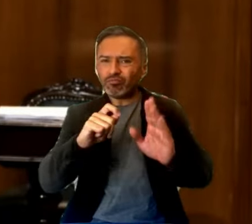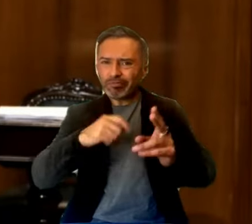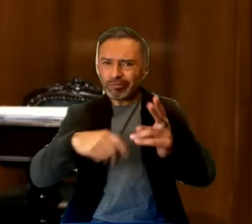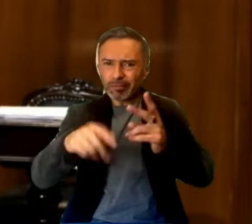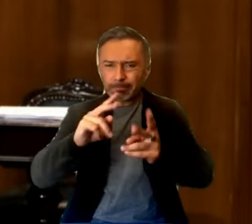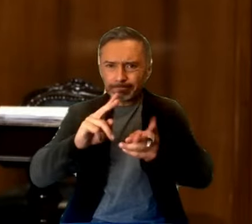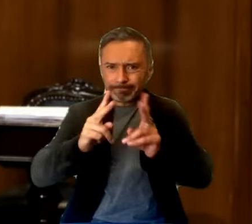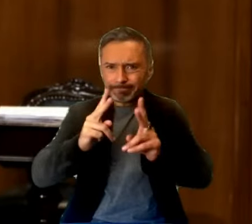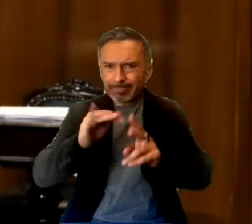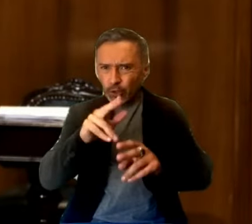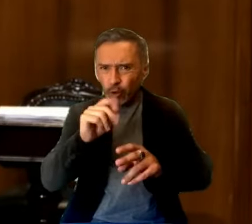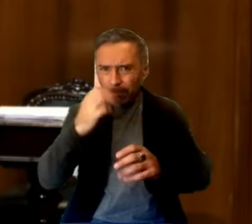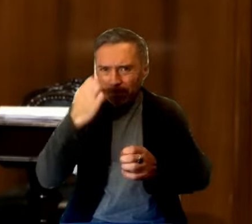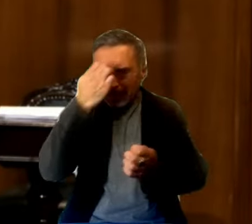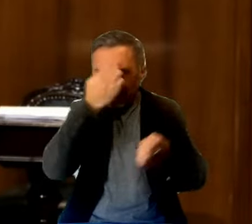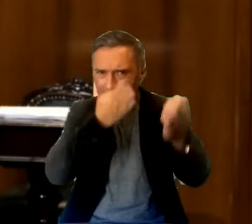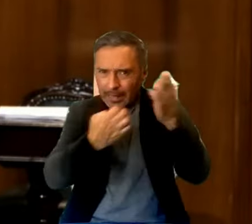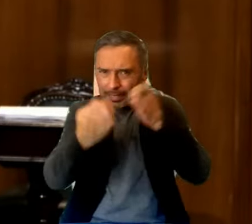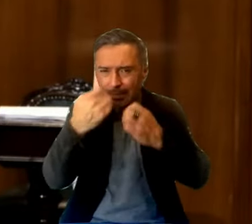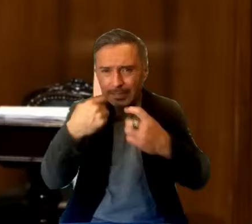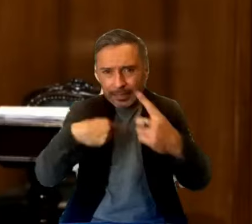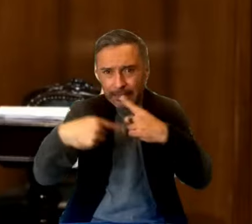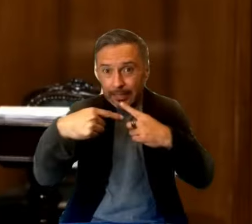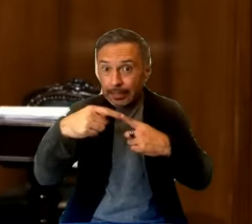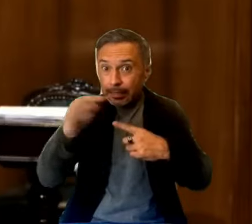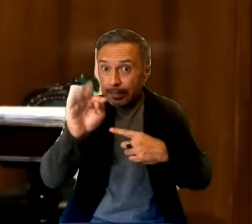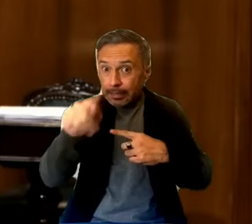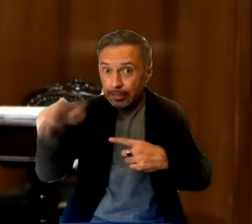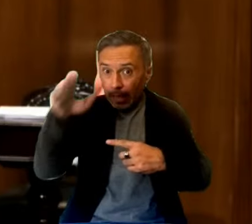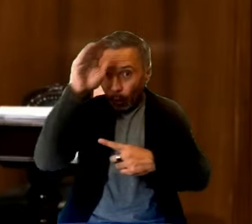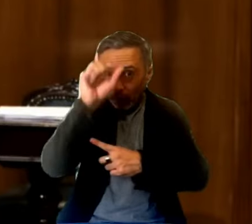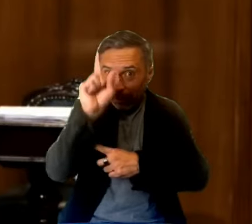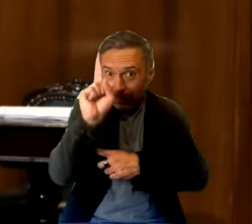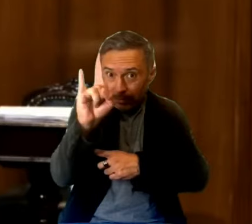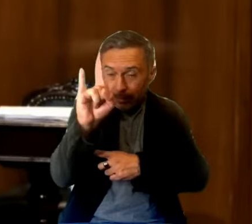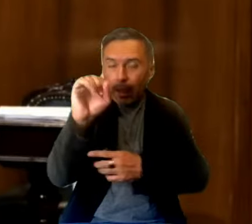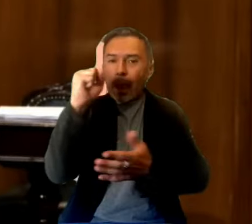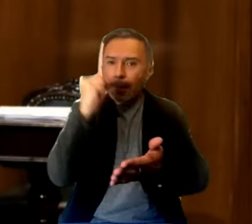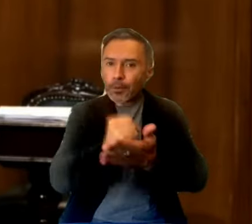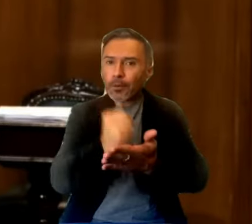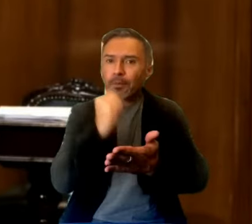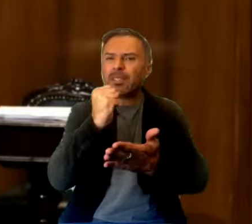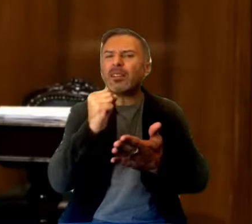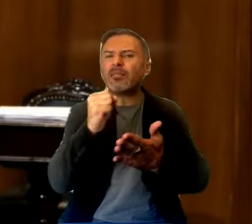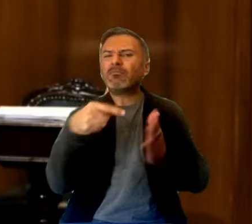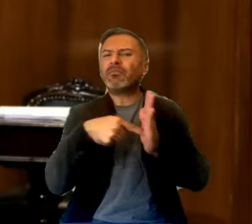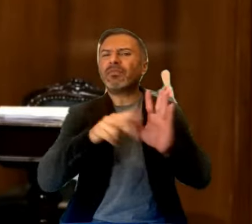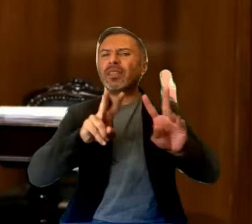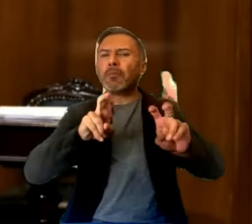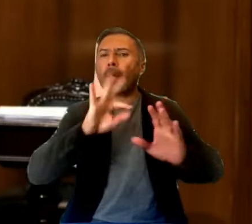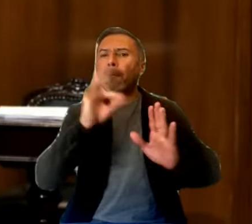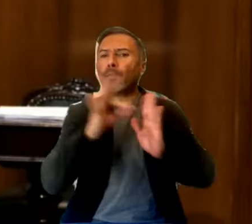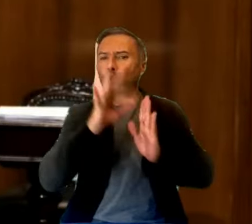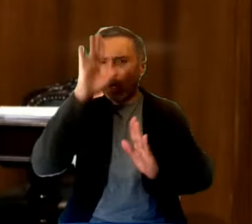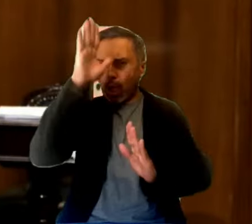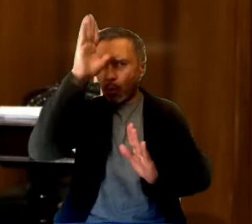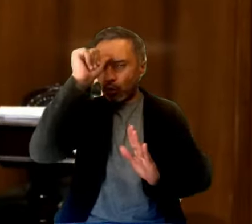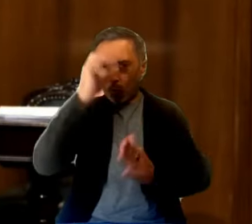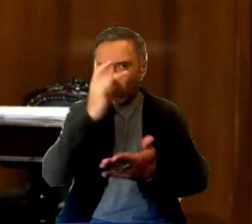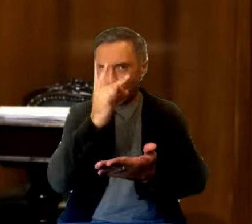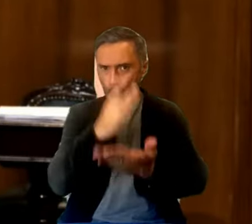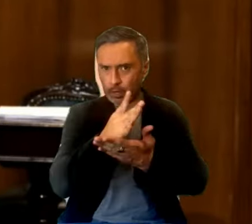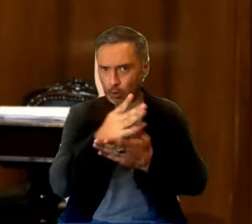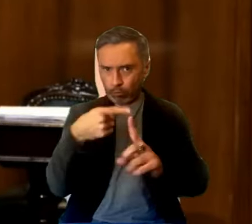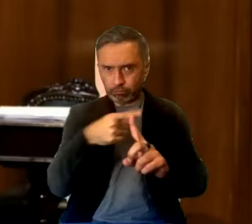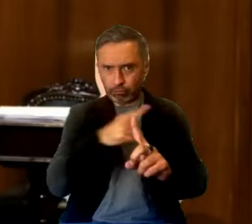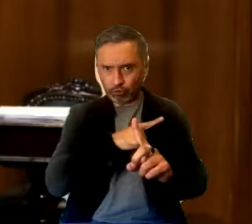discusión y en su caso aprobación, el presente punto de acuerdo. Único, se exhorta respetuosamente al